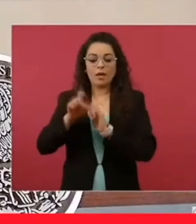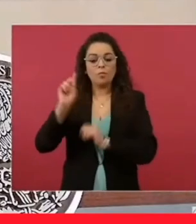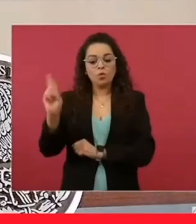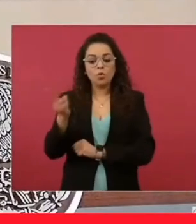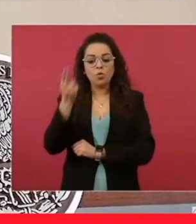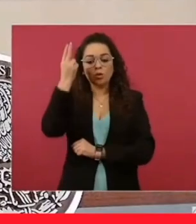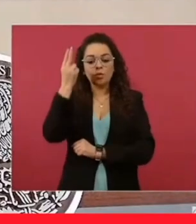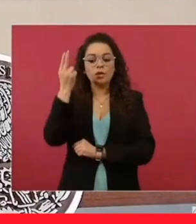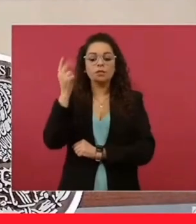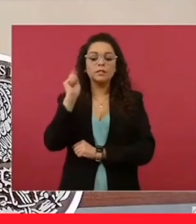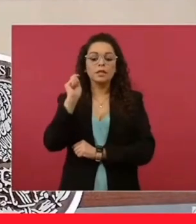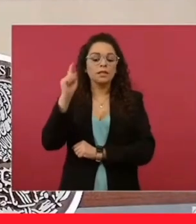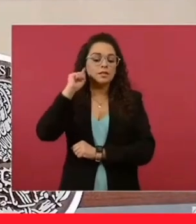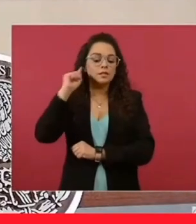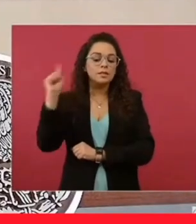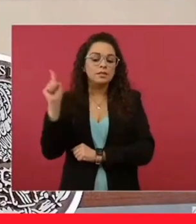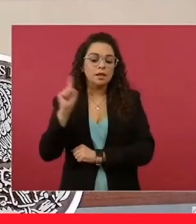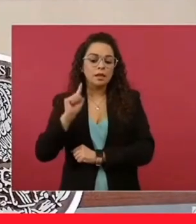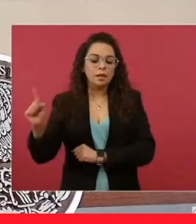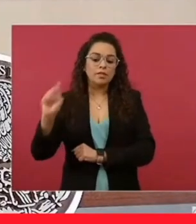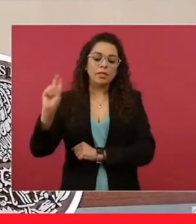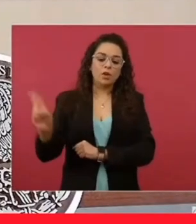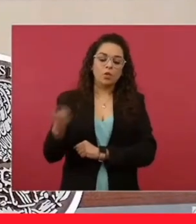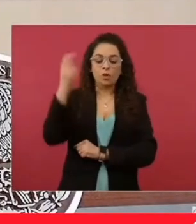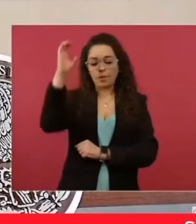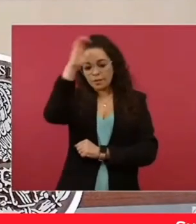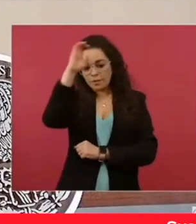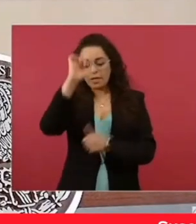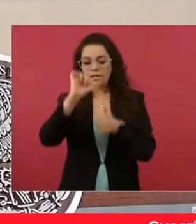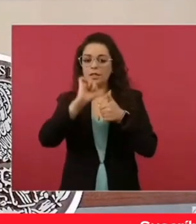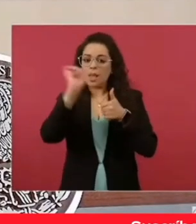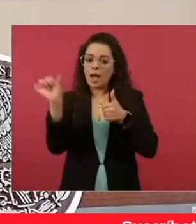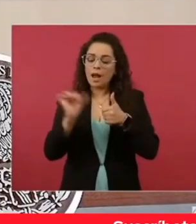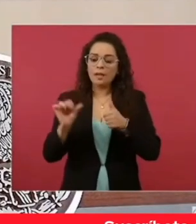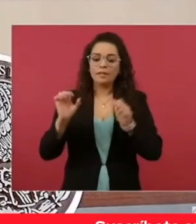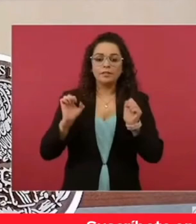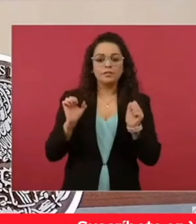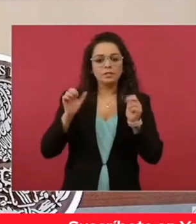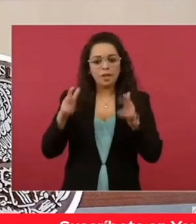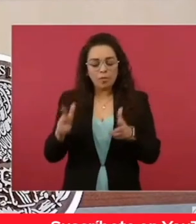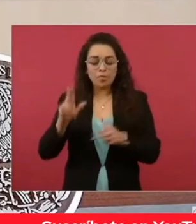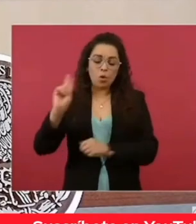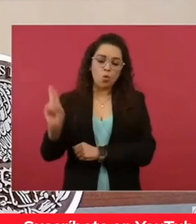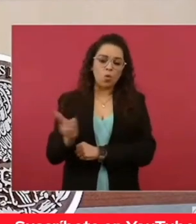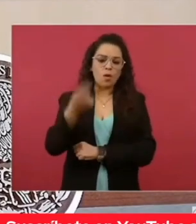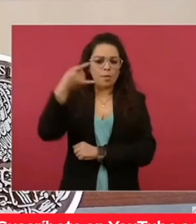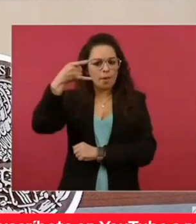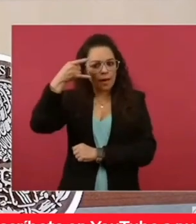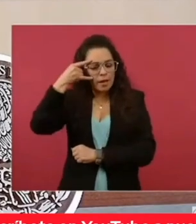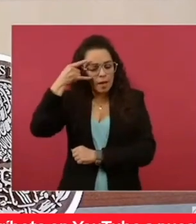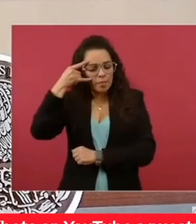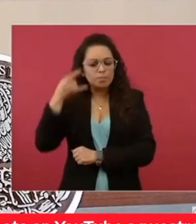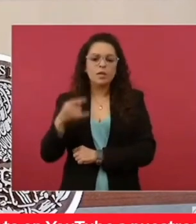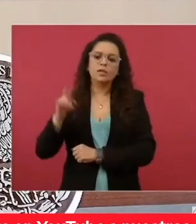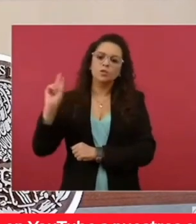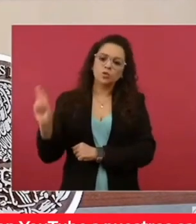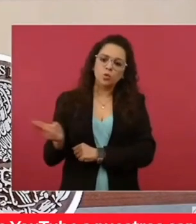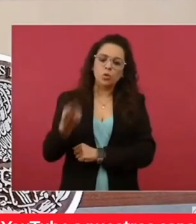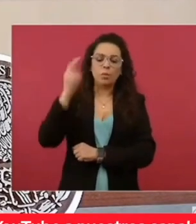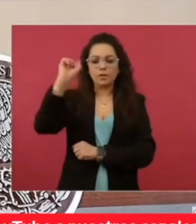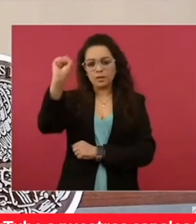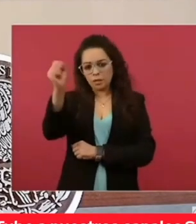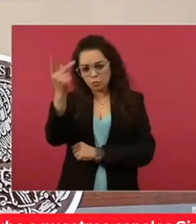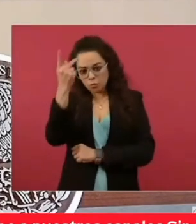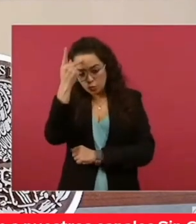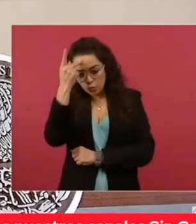de la Universidad de ciencias y artes de Chiapas de la Universidad de Campeche de la Universidad Autónoma de San Luis Potosí